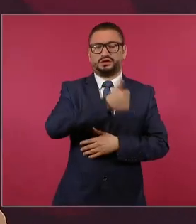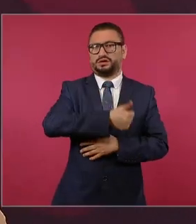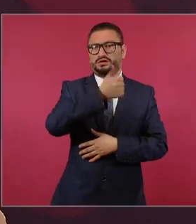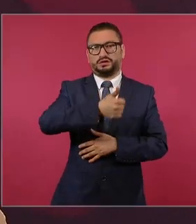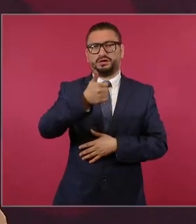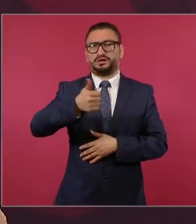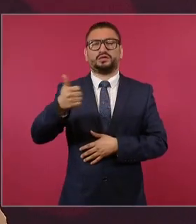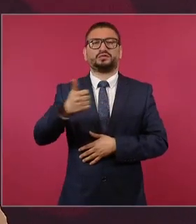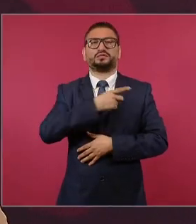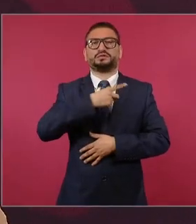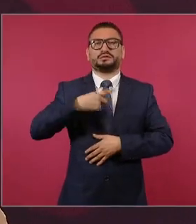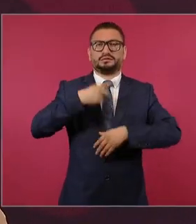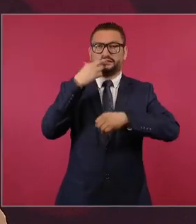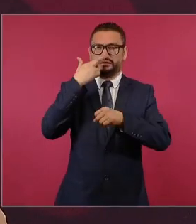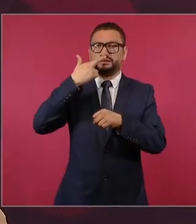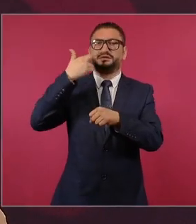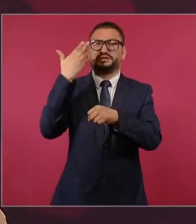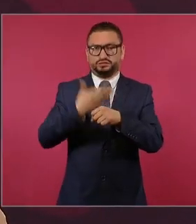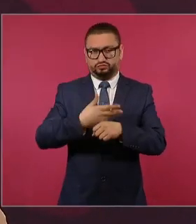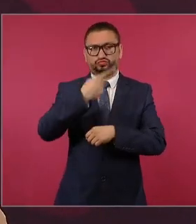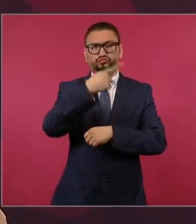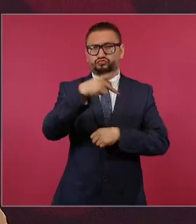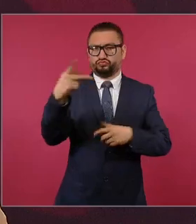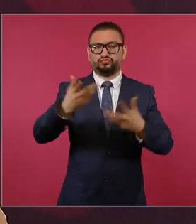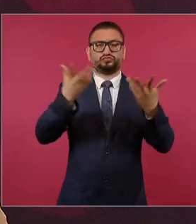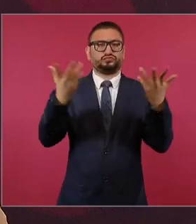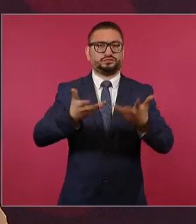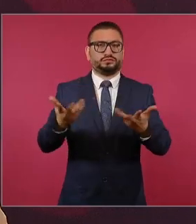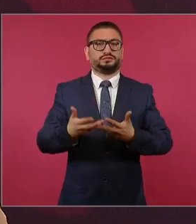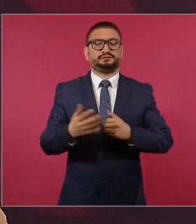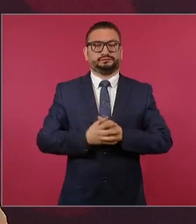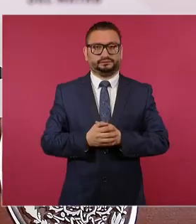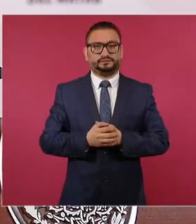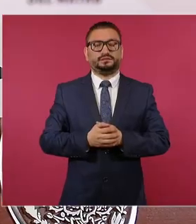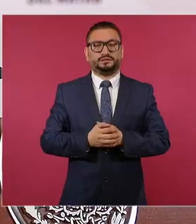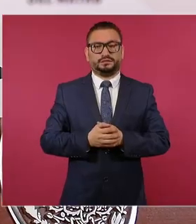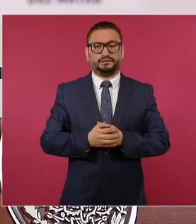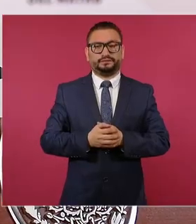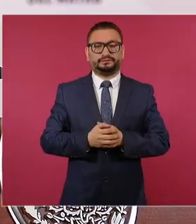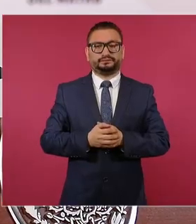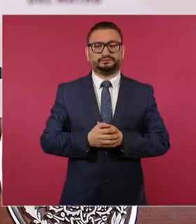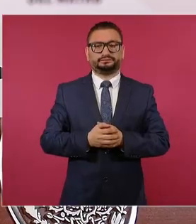que hacerse responsable de sus actos y además